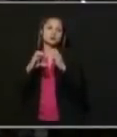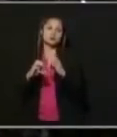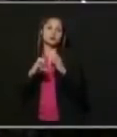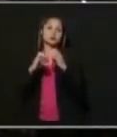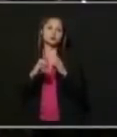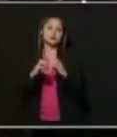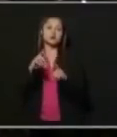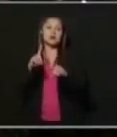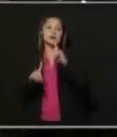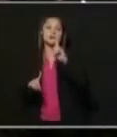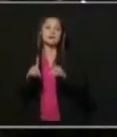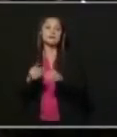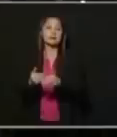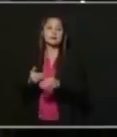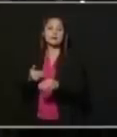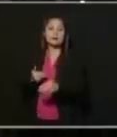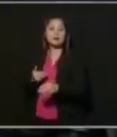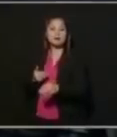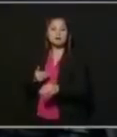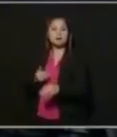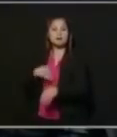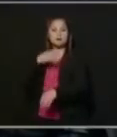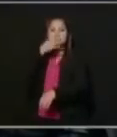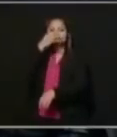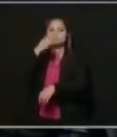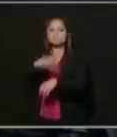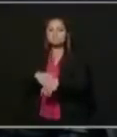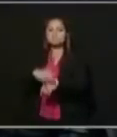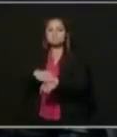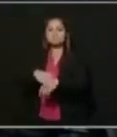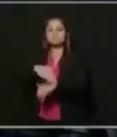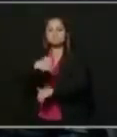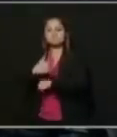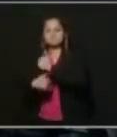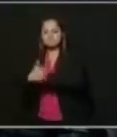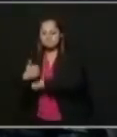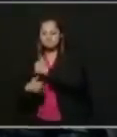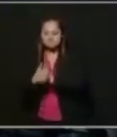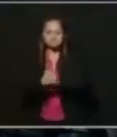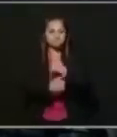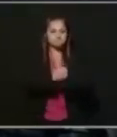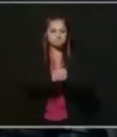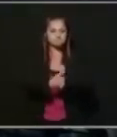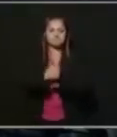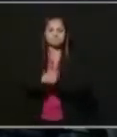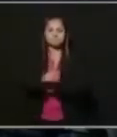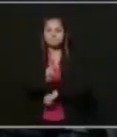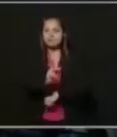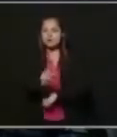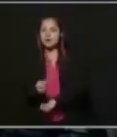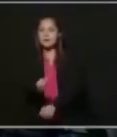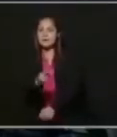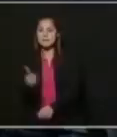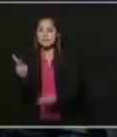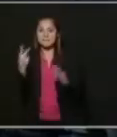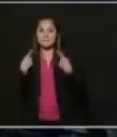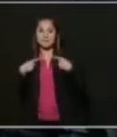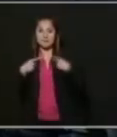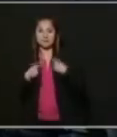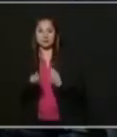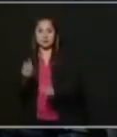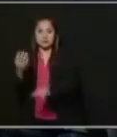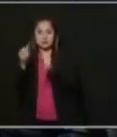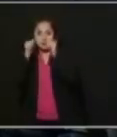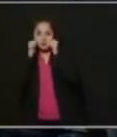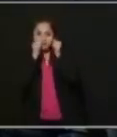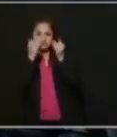mediante convocatoria y con observación ciudadana y de la